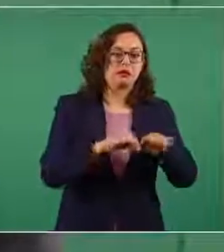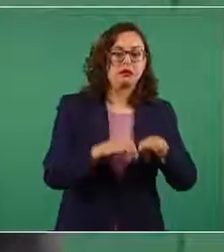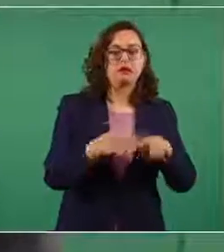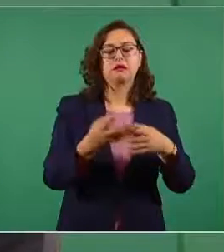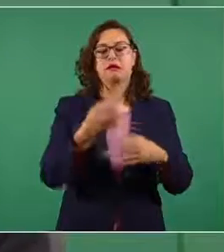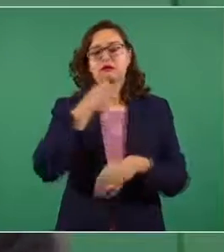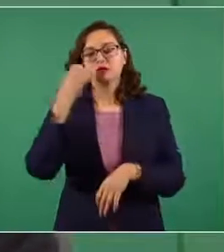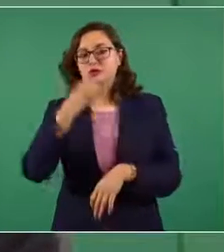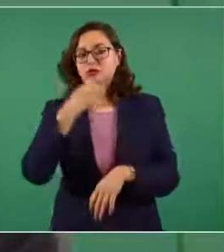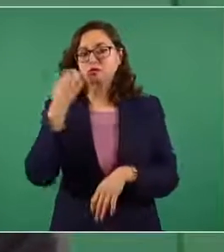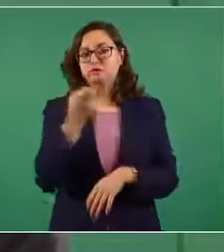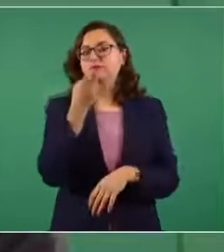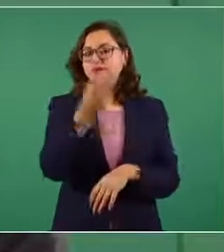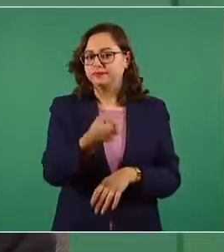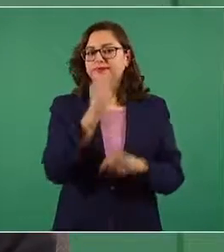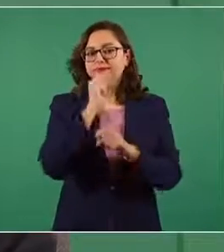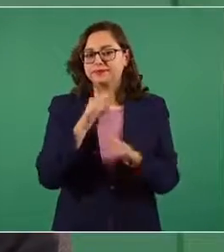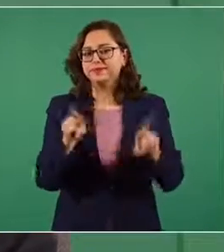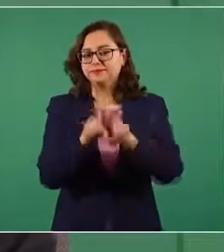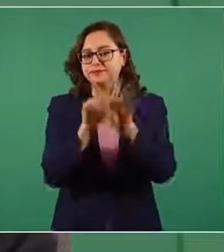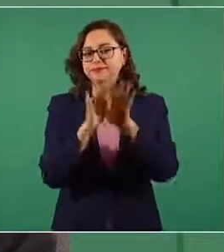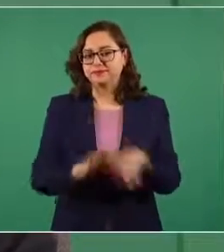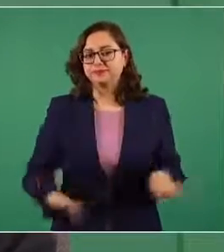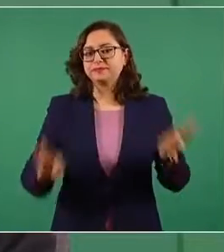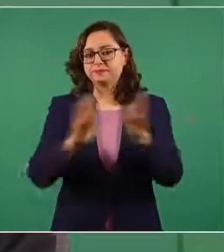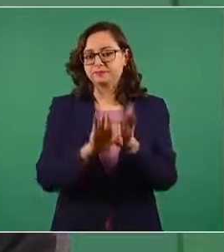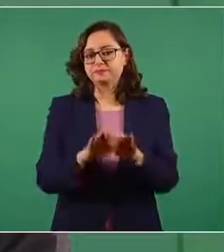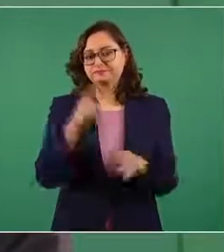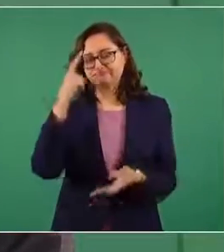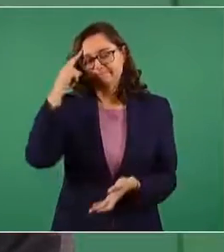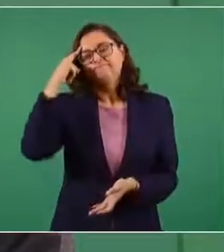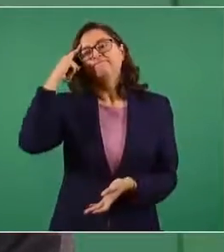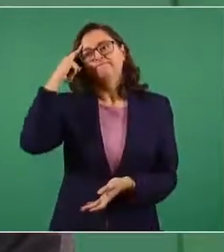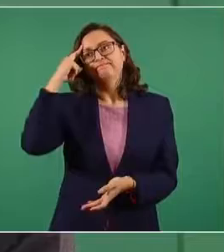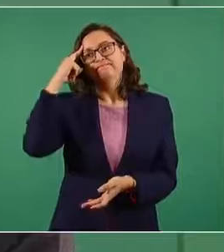y ese es otro elemento también a considerar.